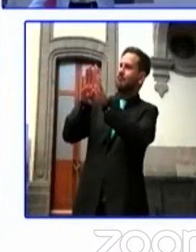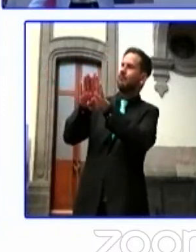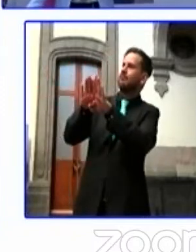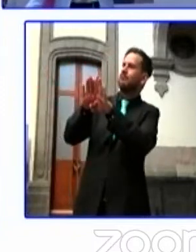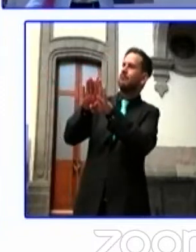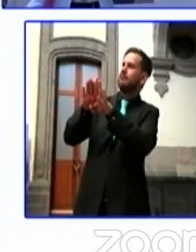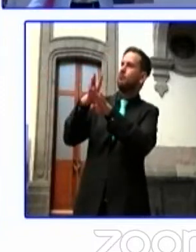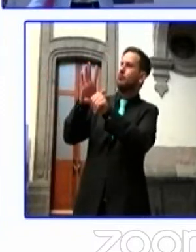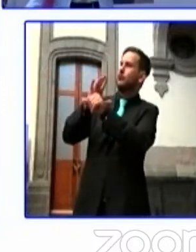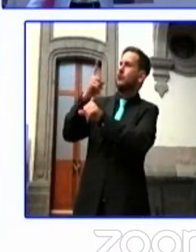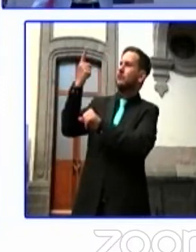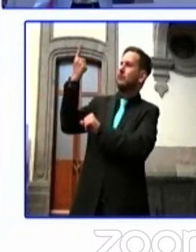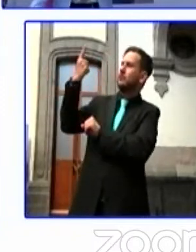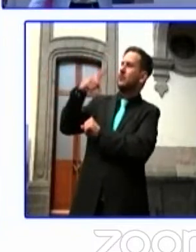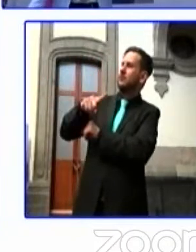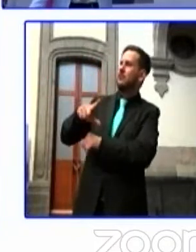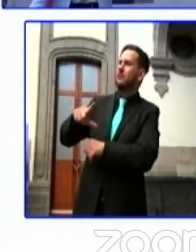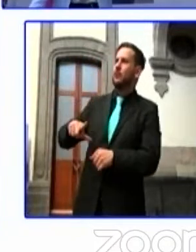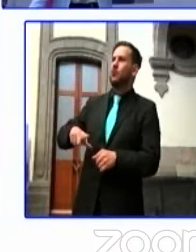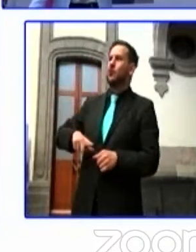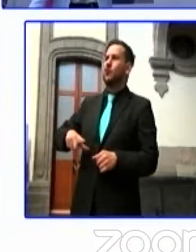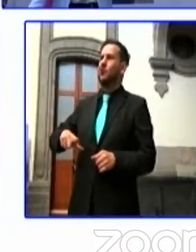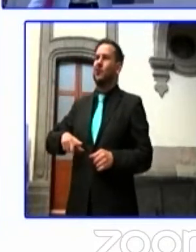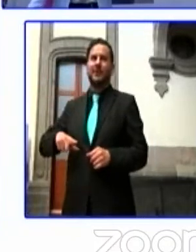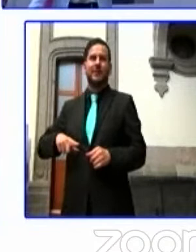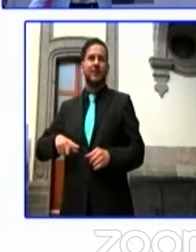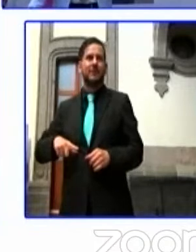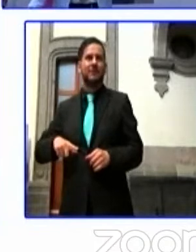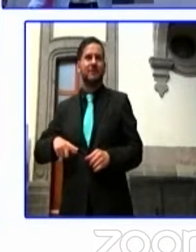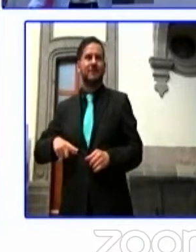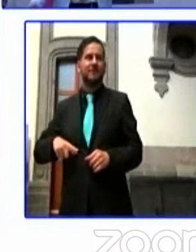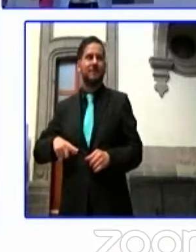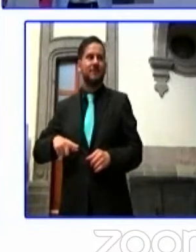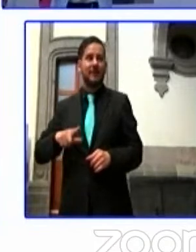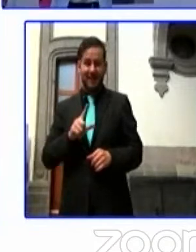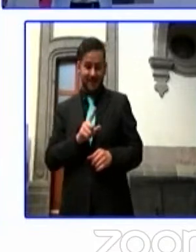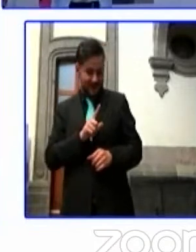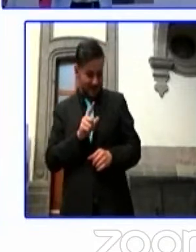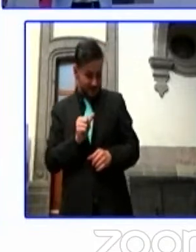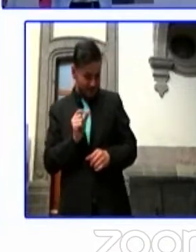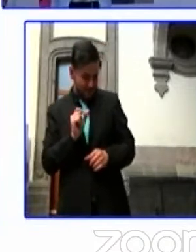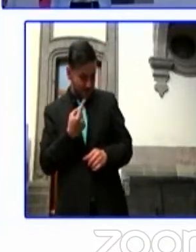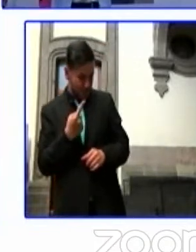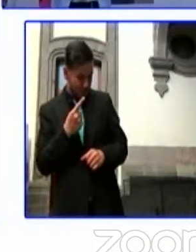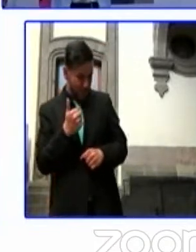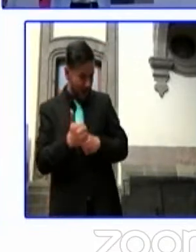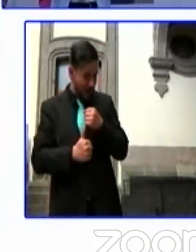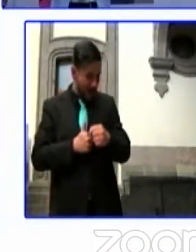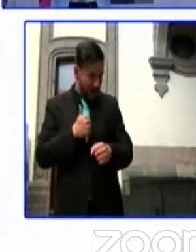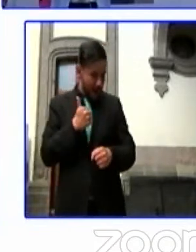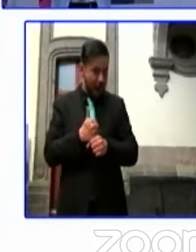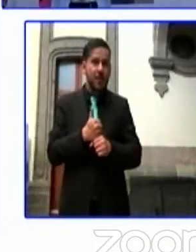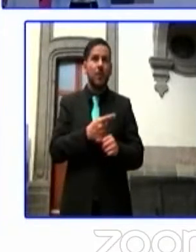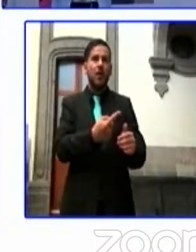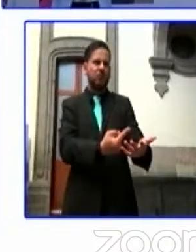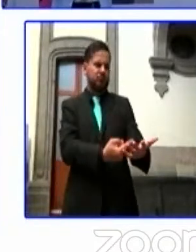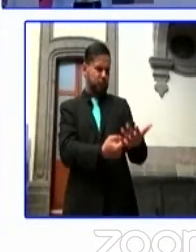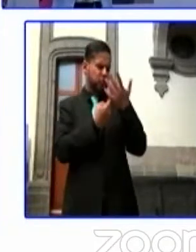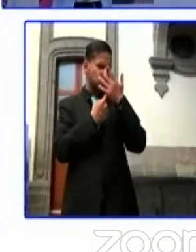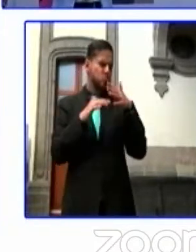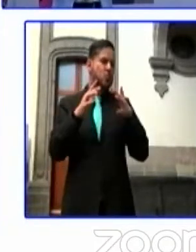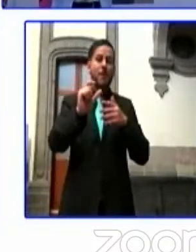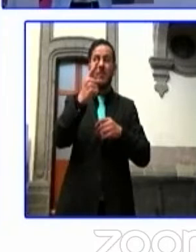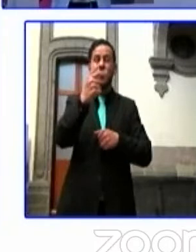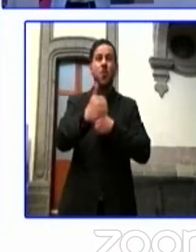disposición del gobierno entrante. Después de 21 años, fue el instituto modelo hace 21